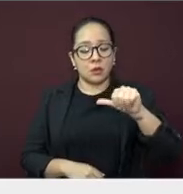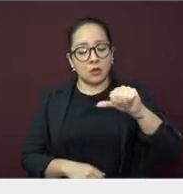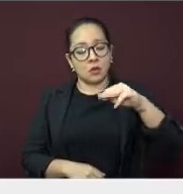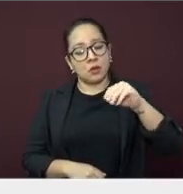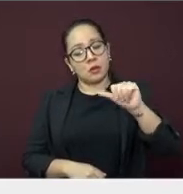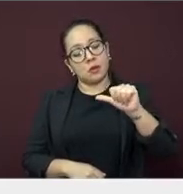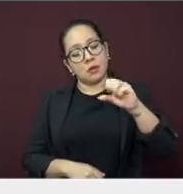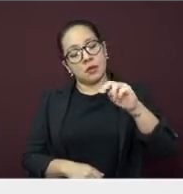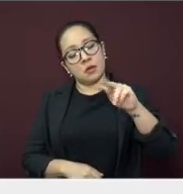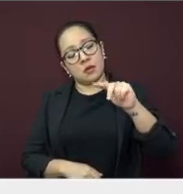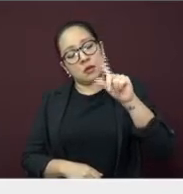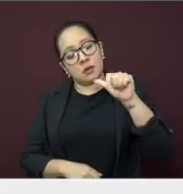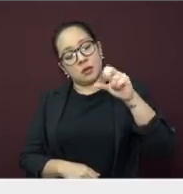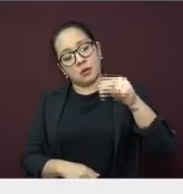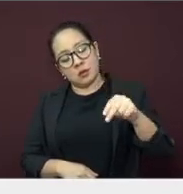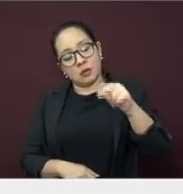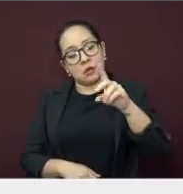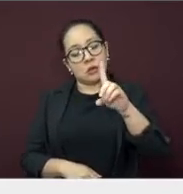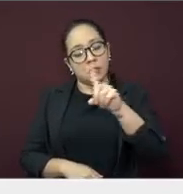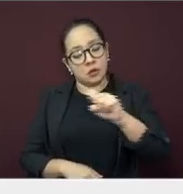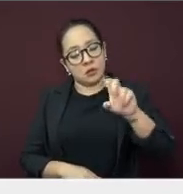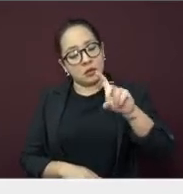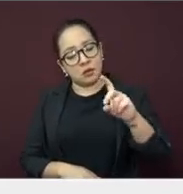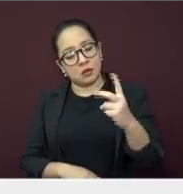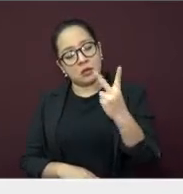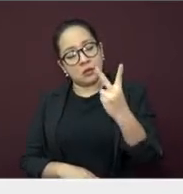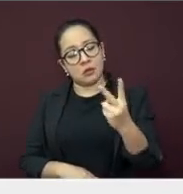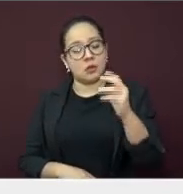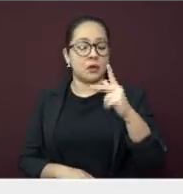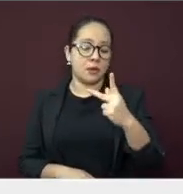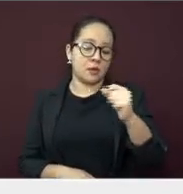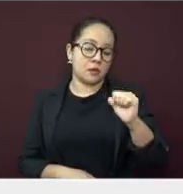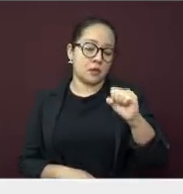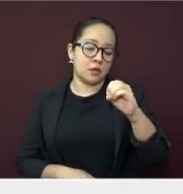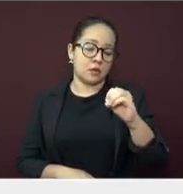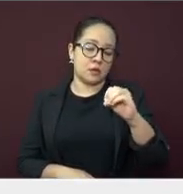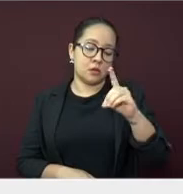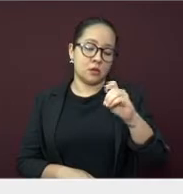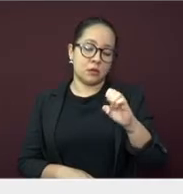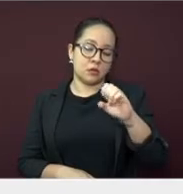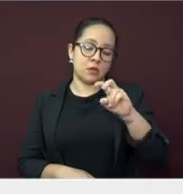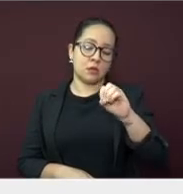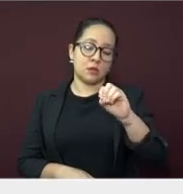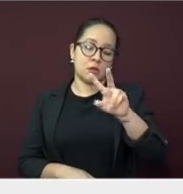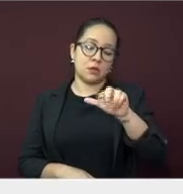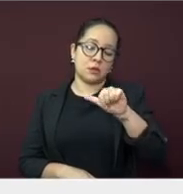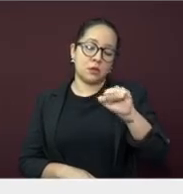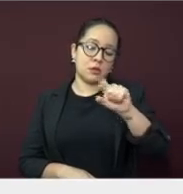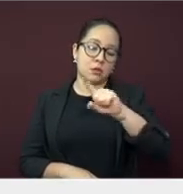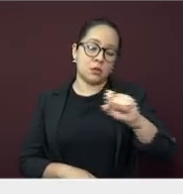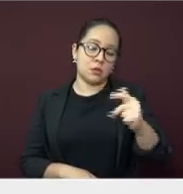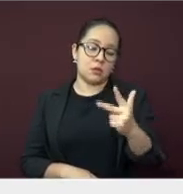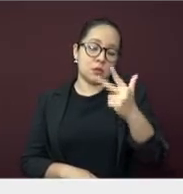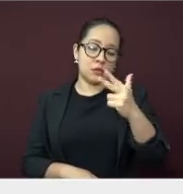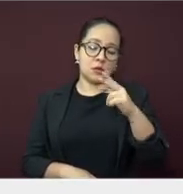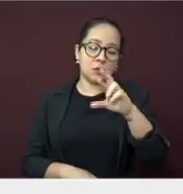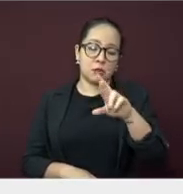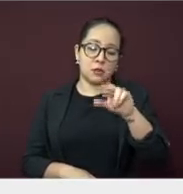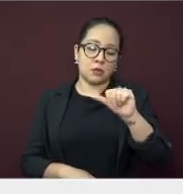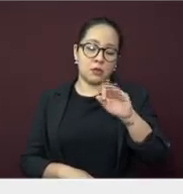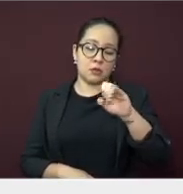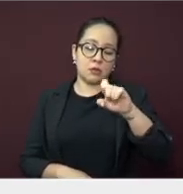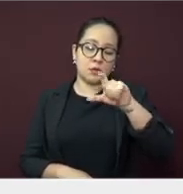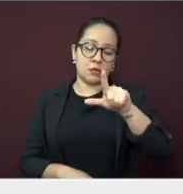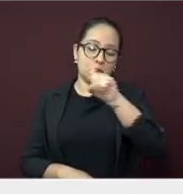132 paso de ovejas 108 y rafael delgado 107 actopan